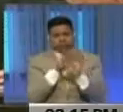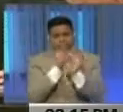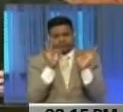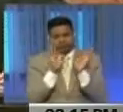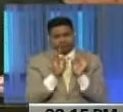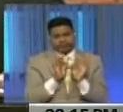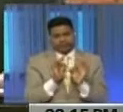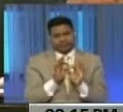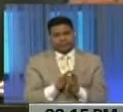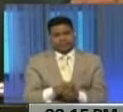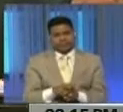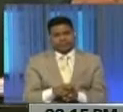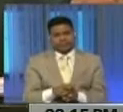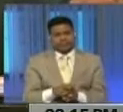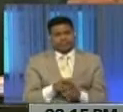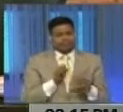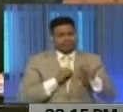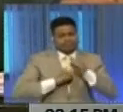ser